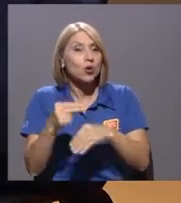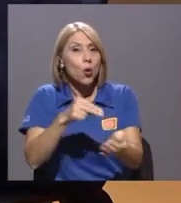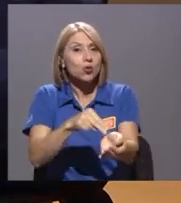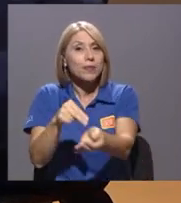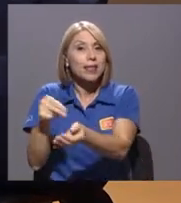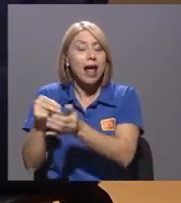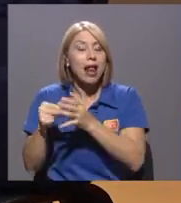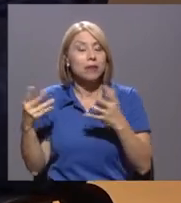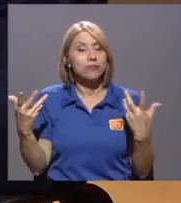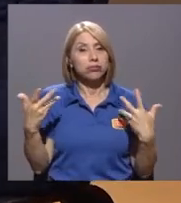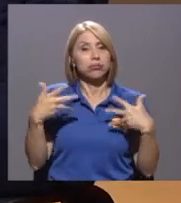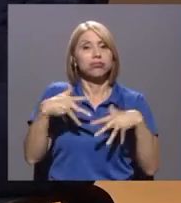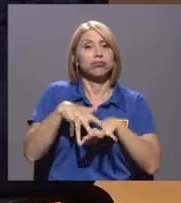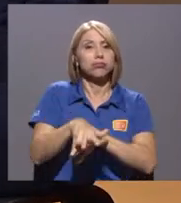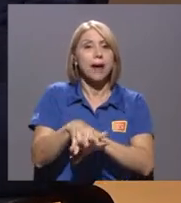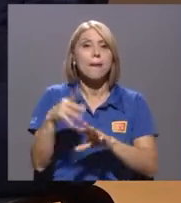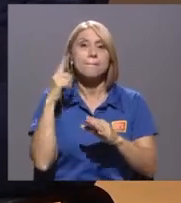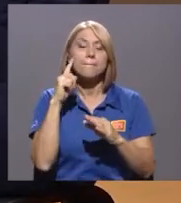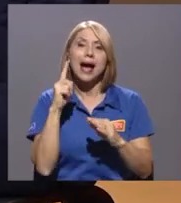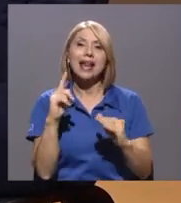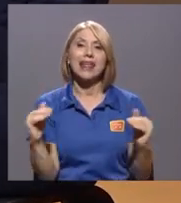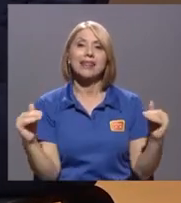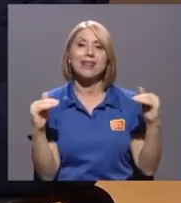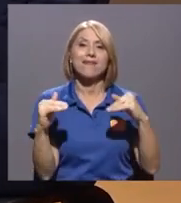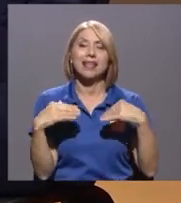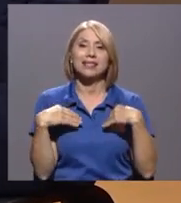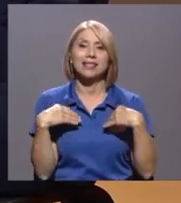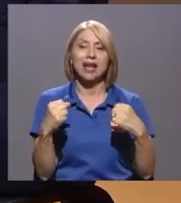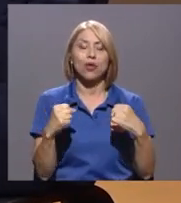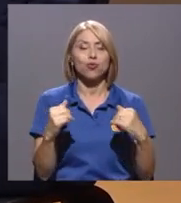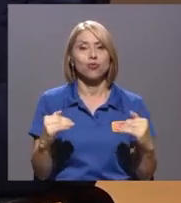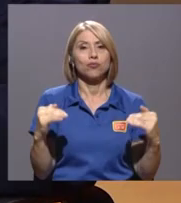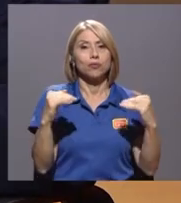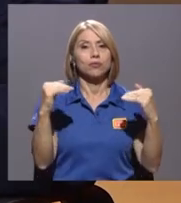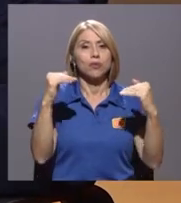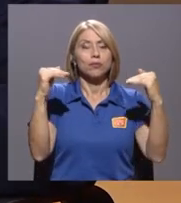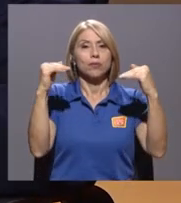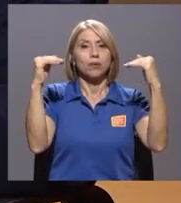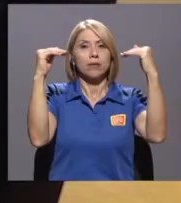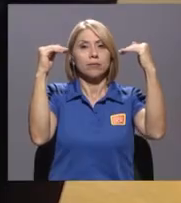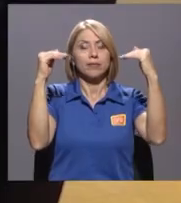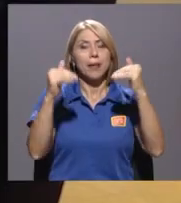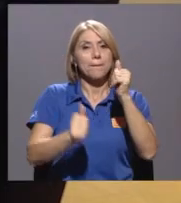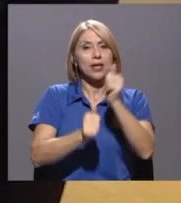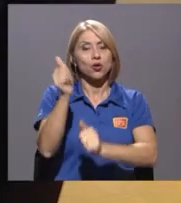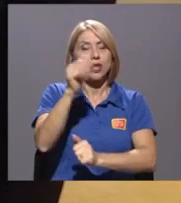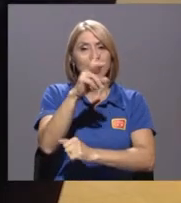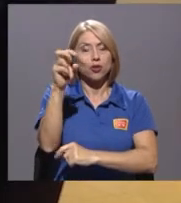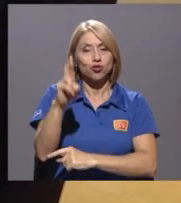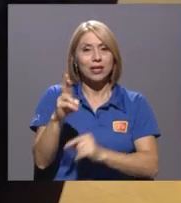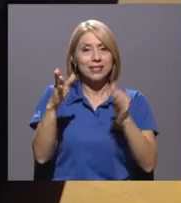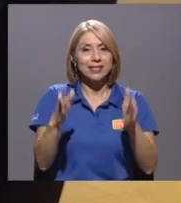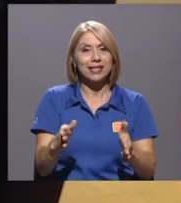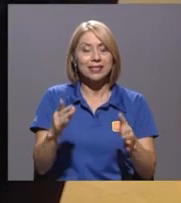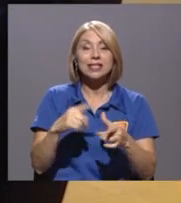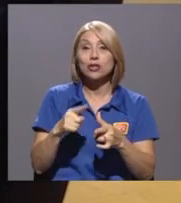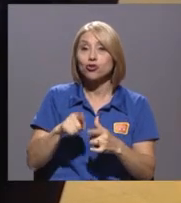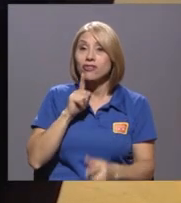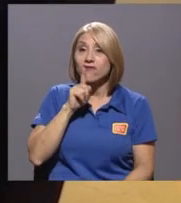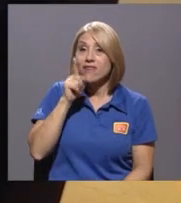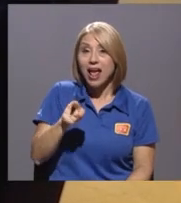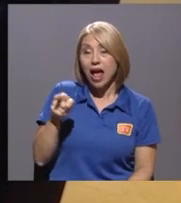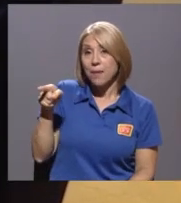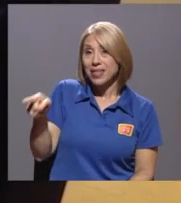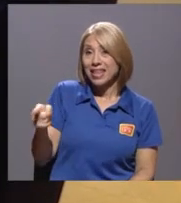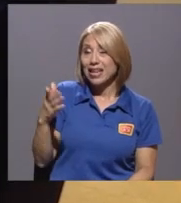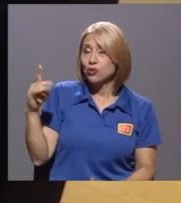elevar mucho los niveles de salud de la gran mayoría de los costarricenses entonces pienso que guido fue realmente un pionero